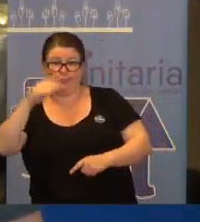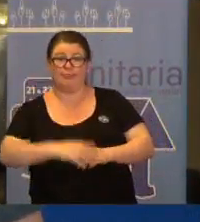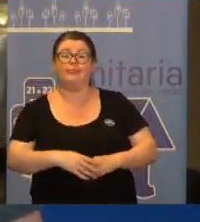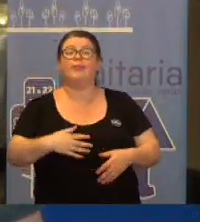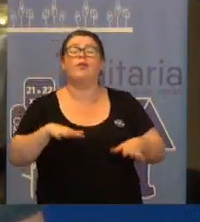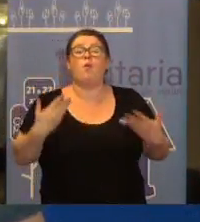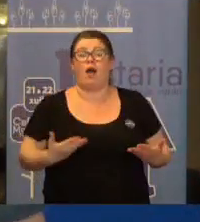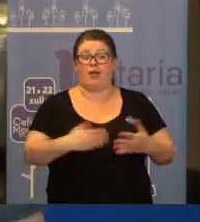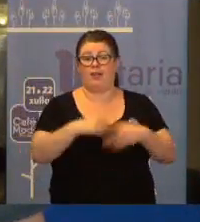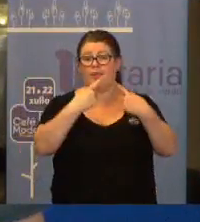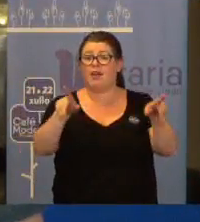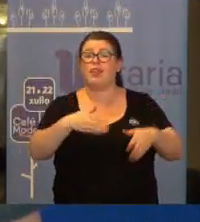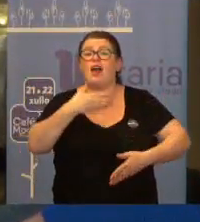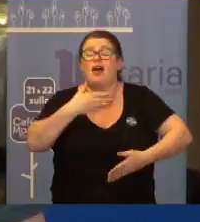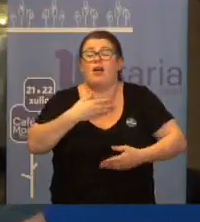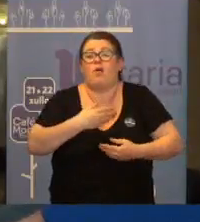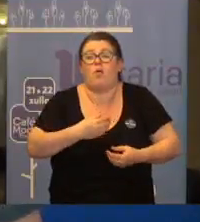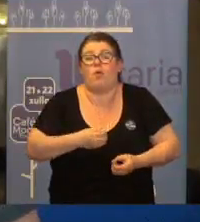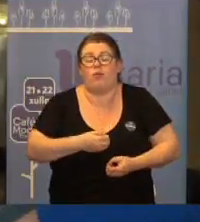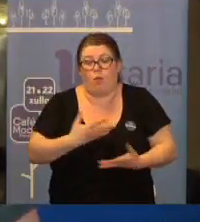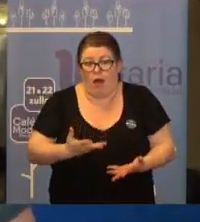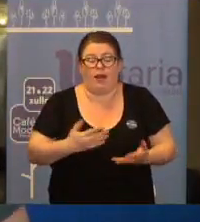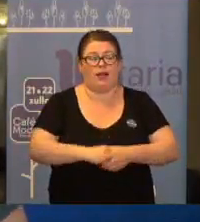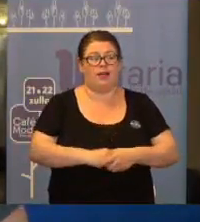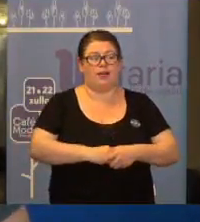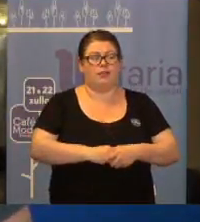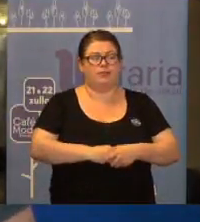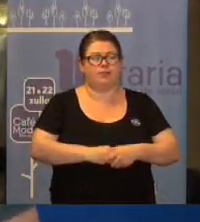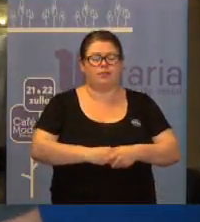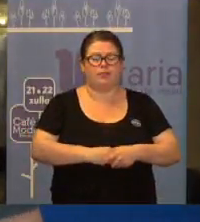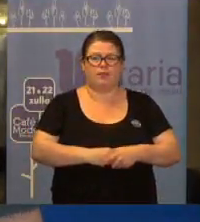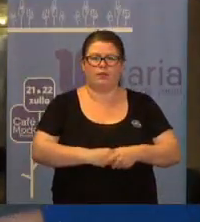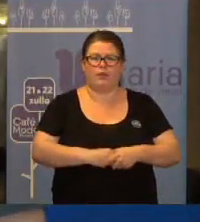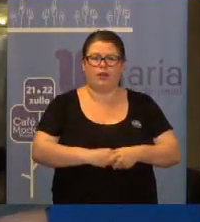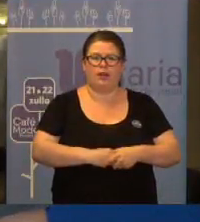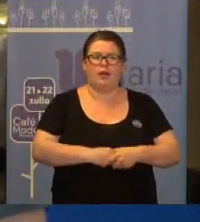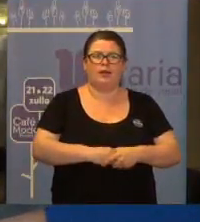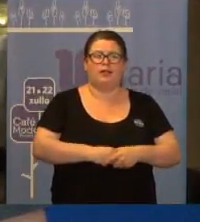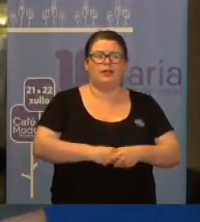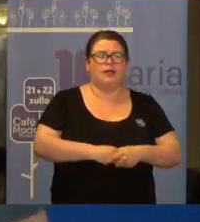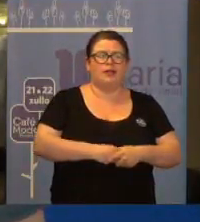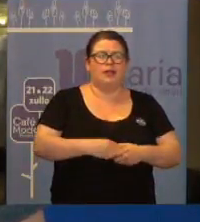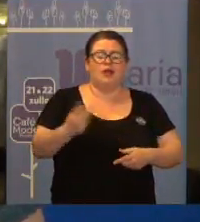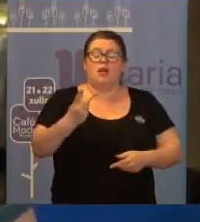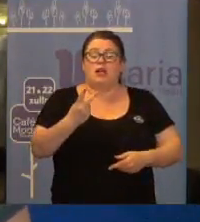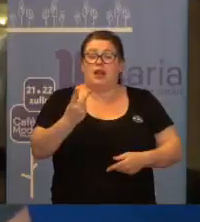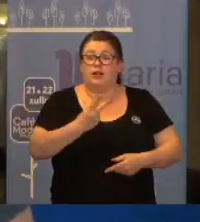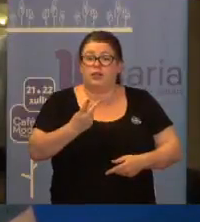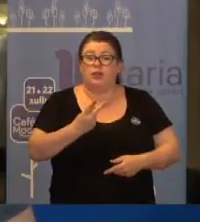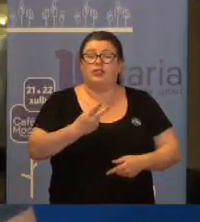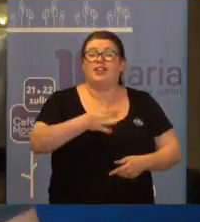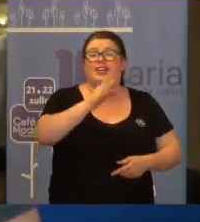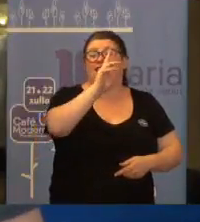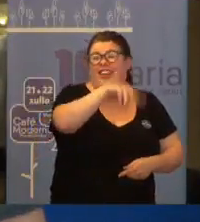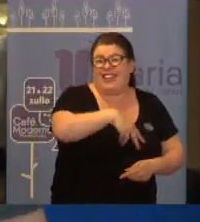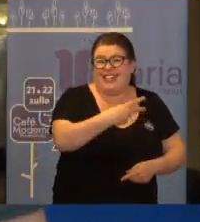saber diferenciar non entre o que é e o que debe de ser, que iso fai calcar tonto, sino entre o que é e o que non é.